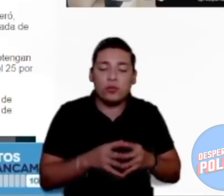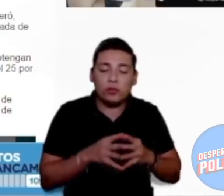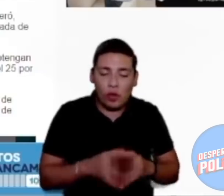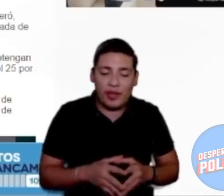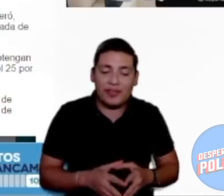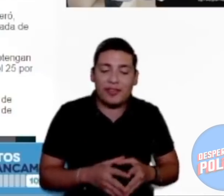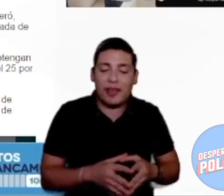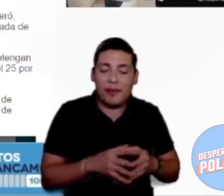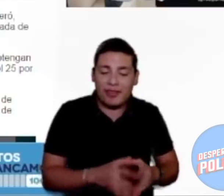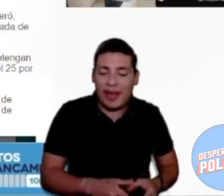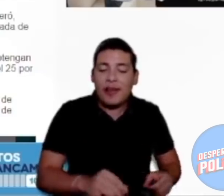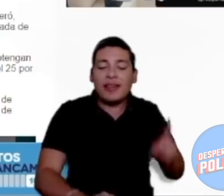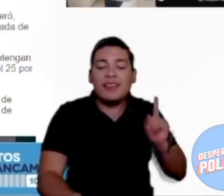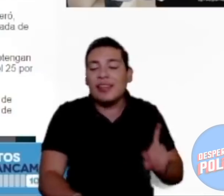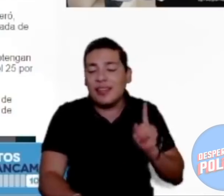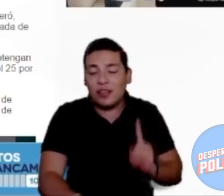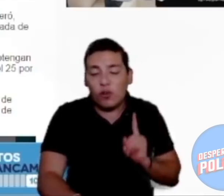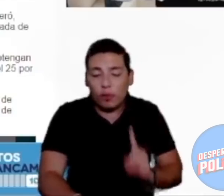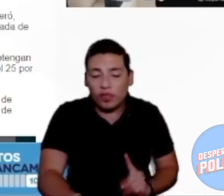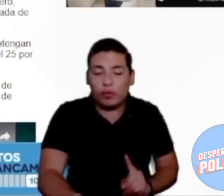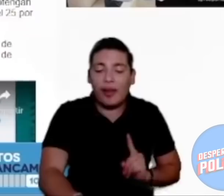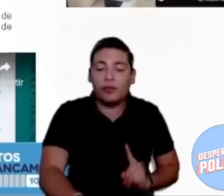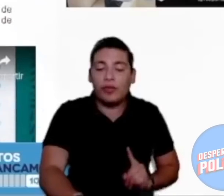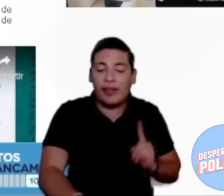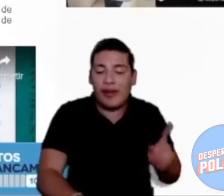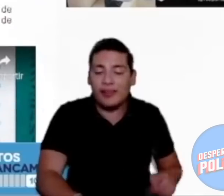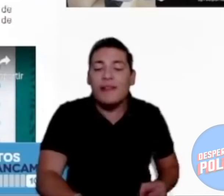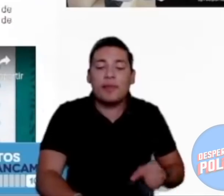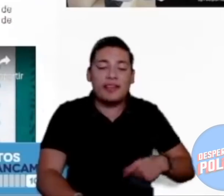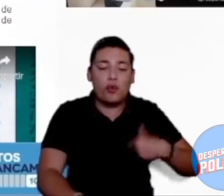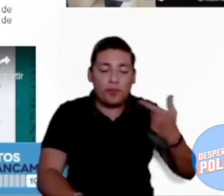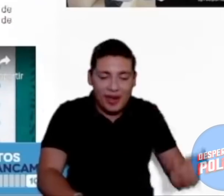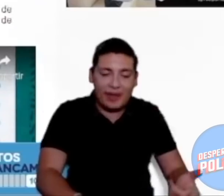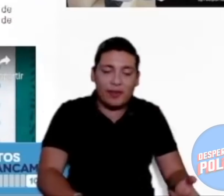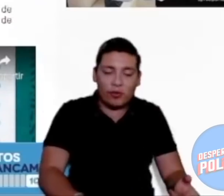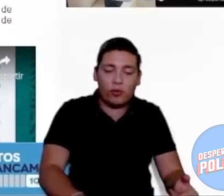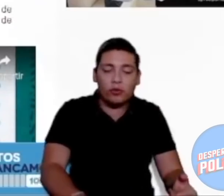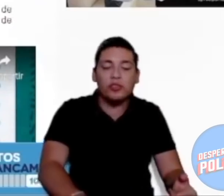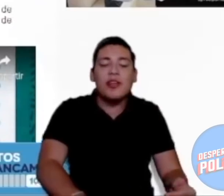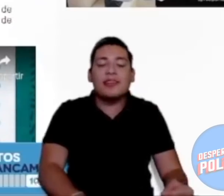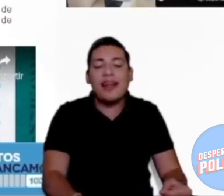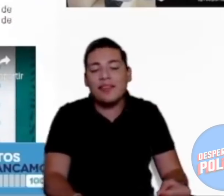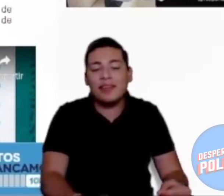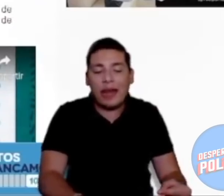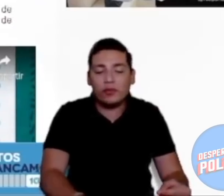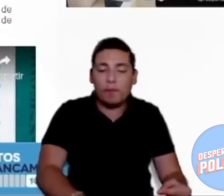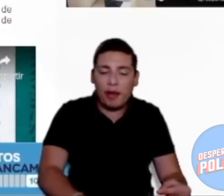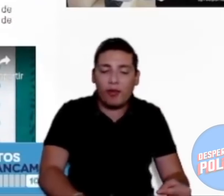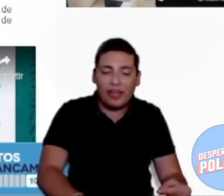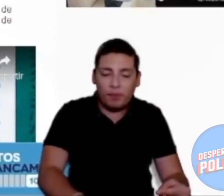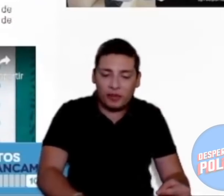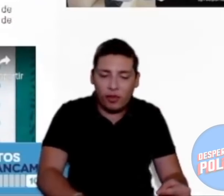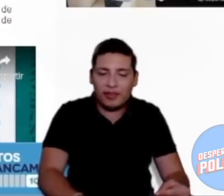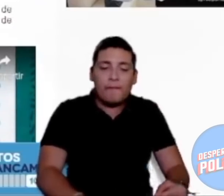estas custodias se establecerá que el 75% de las utilidades que se obtengan de los recursos serán destinados al